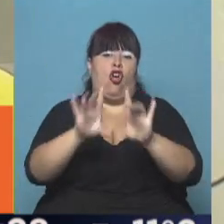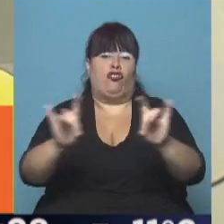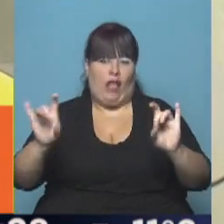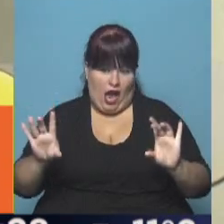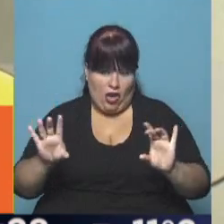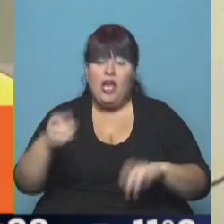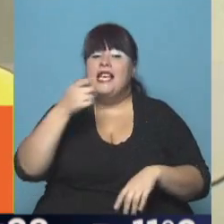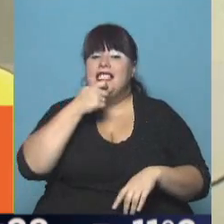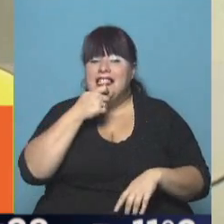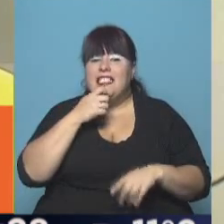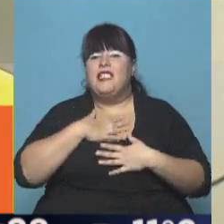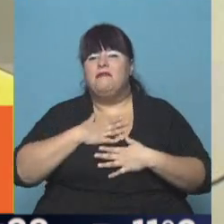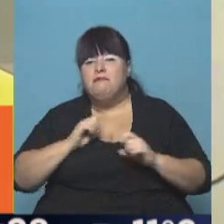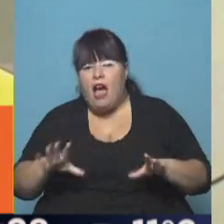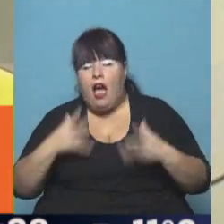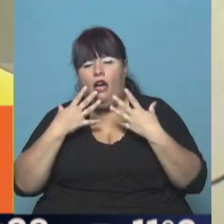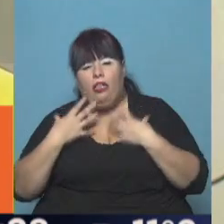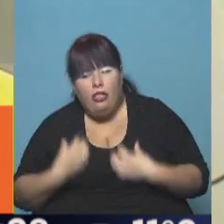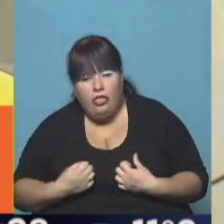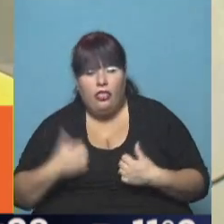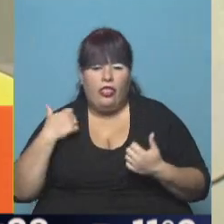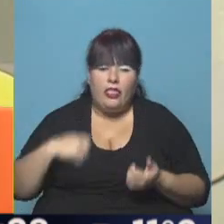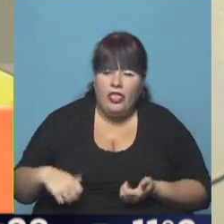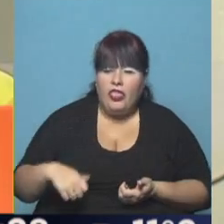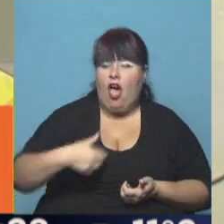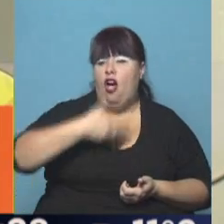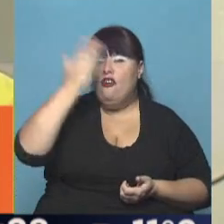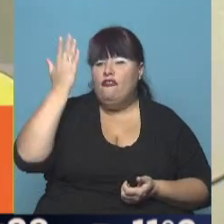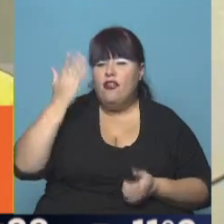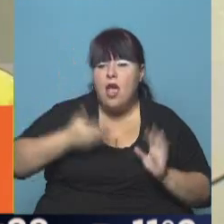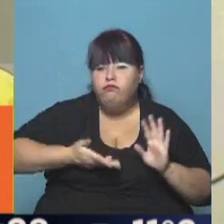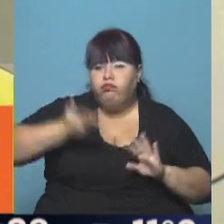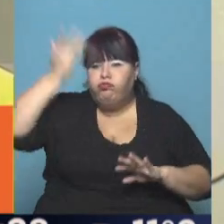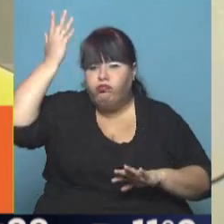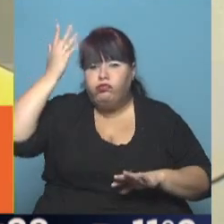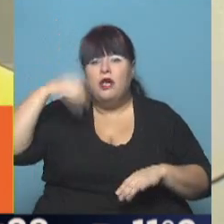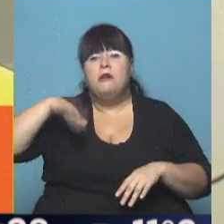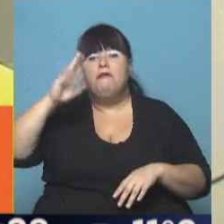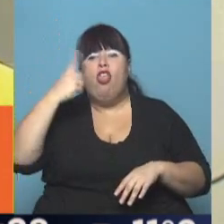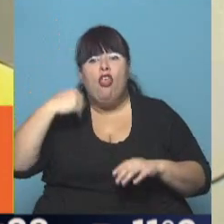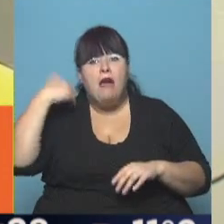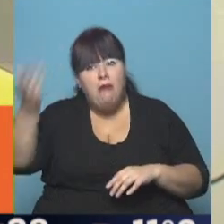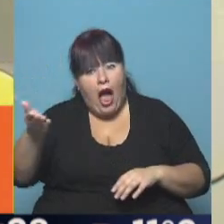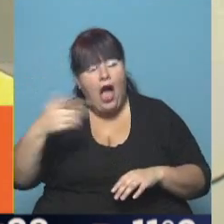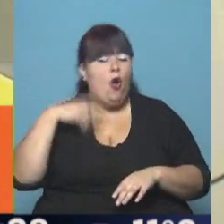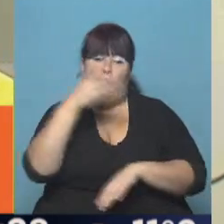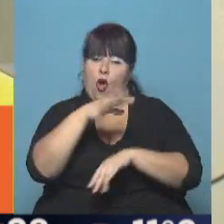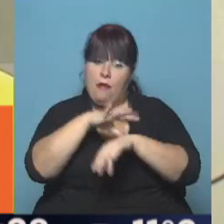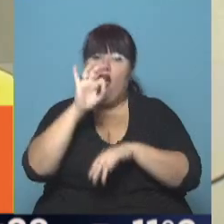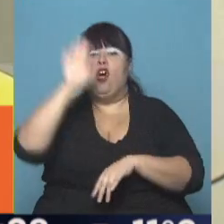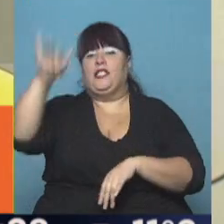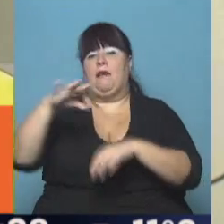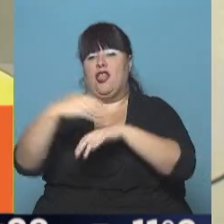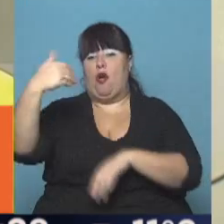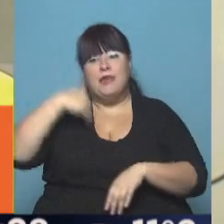resto si se me complica con decaimiento o la fiebre sube mucho y duran más de dos días o voy al médico pido un